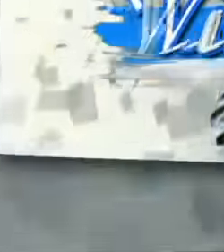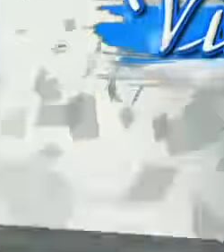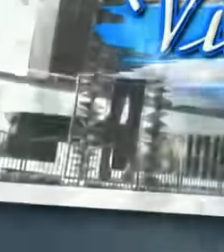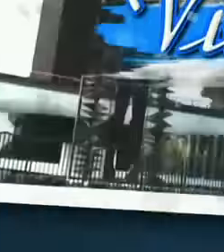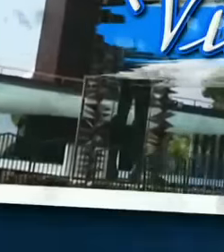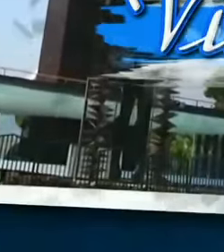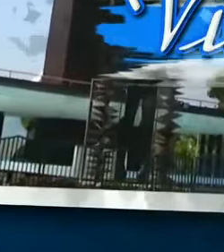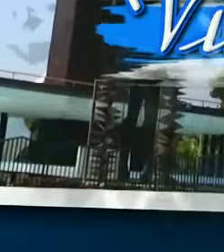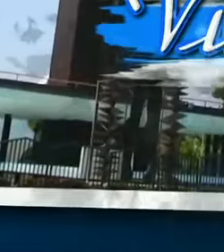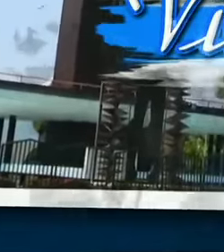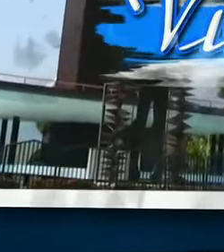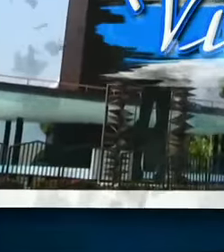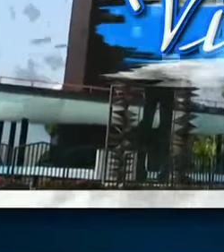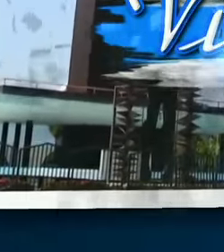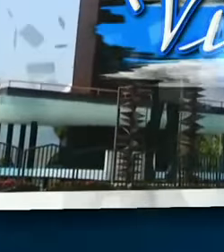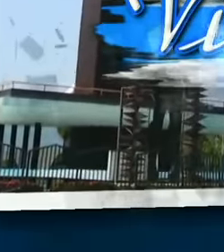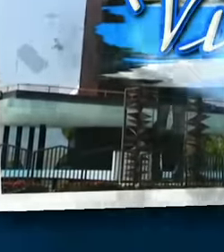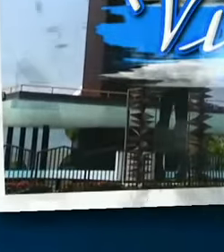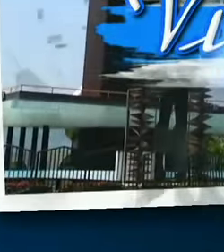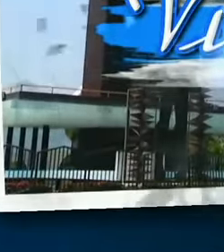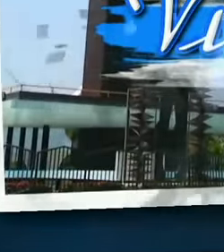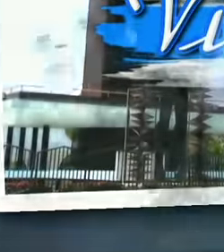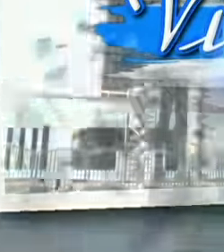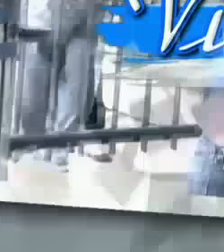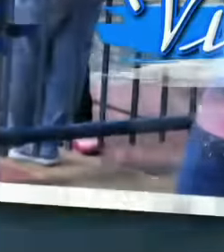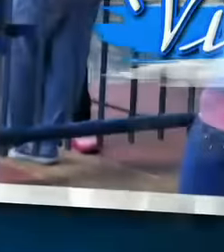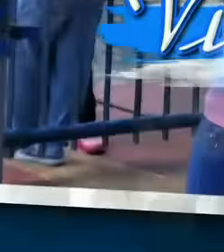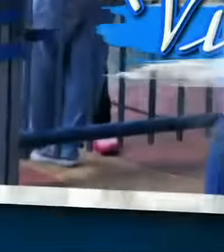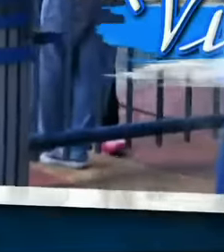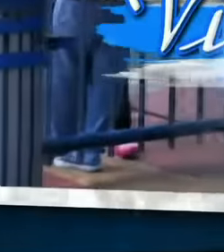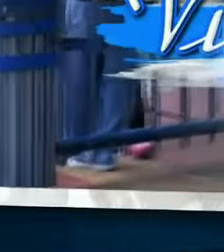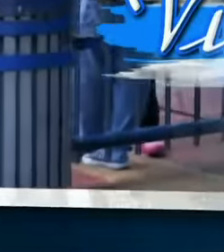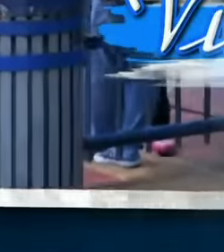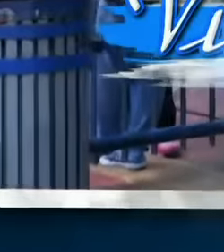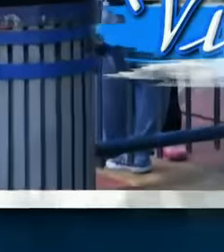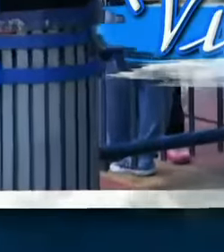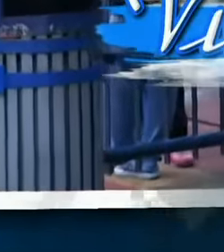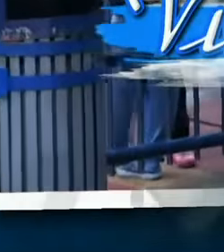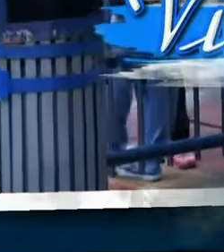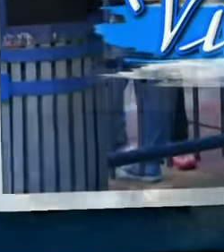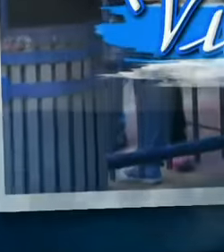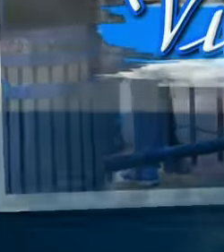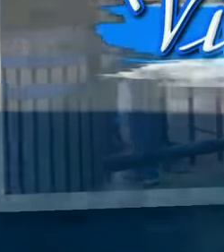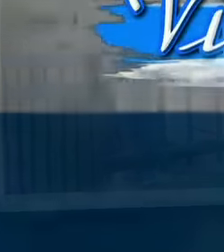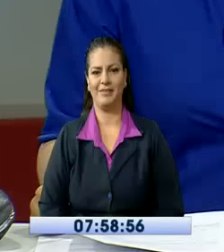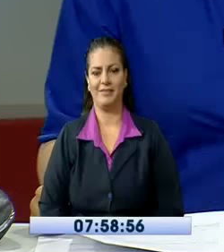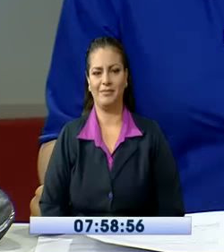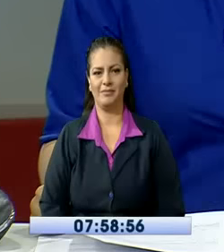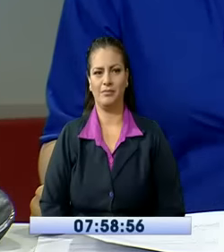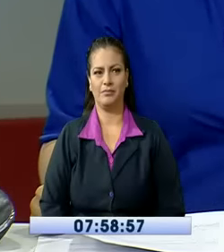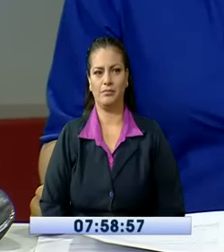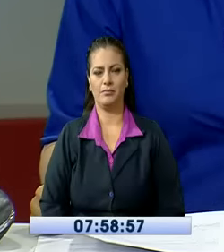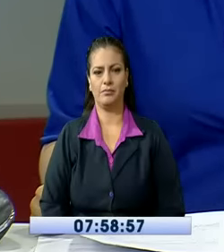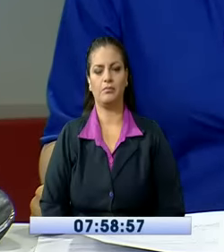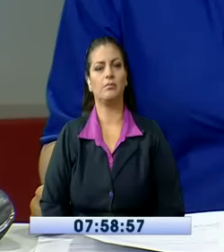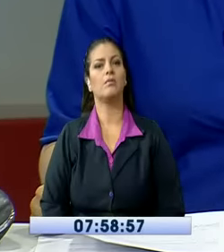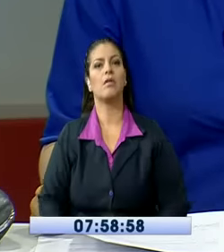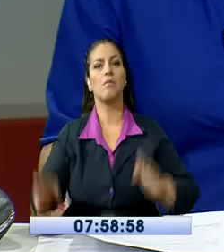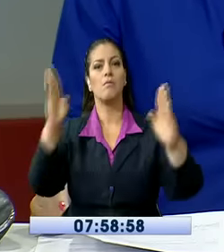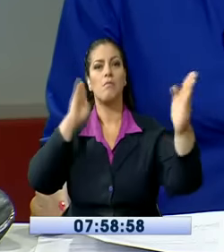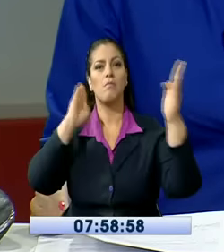Guayaquil, mis ensueños. provincia de Los